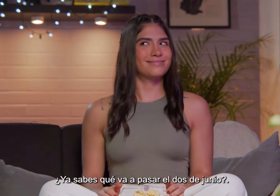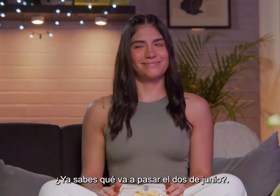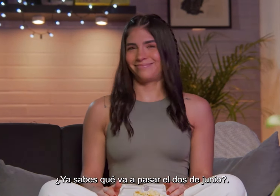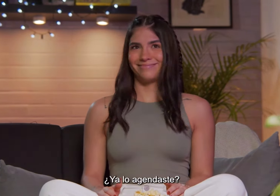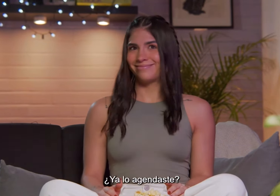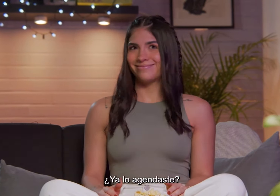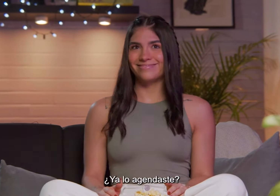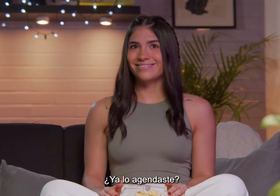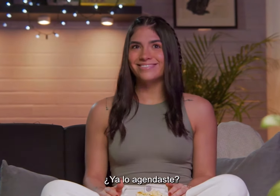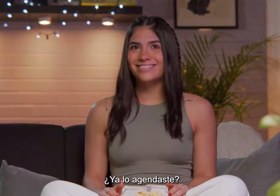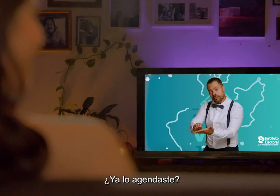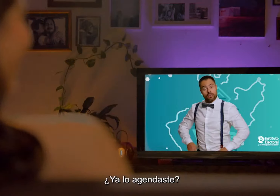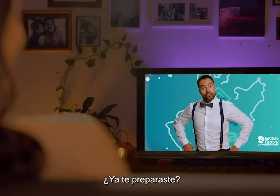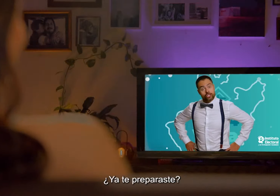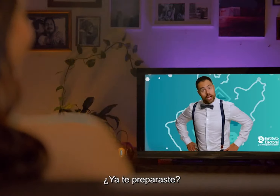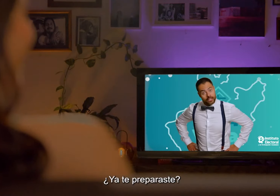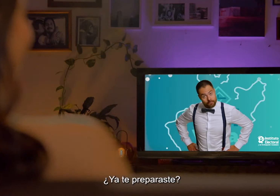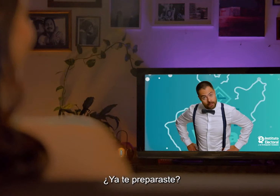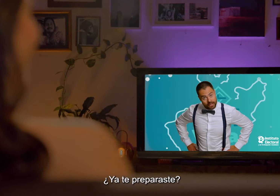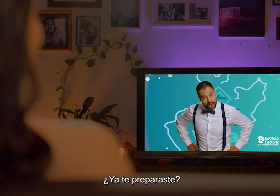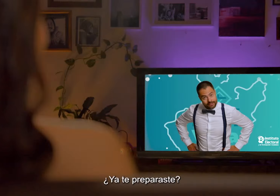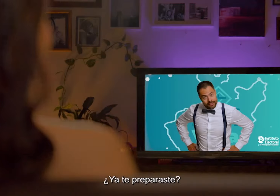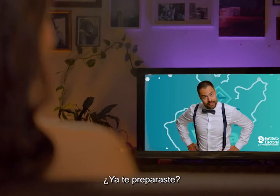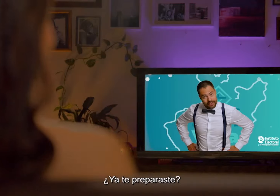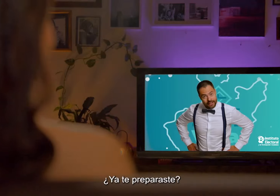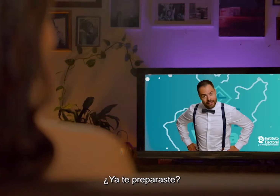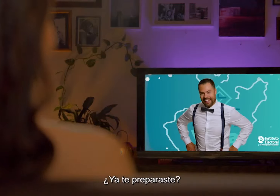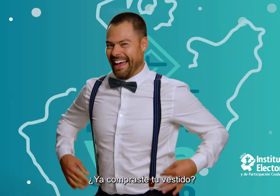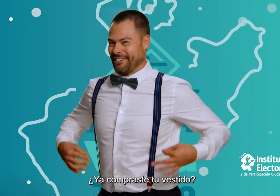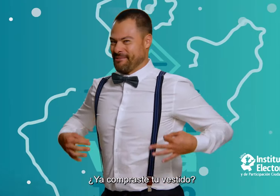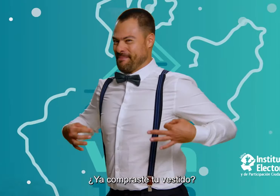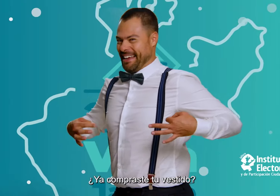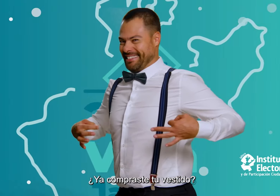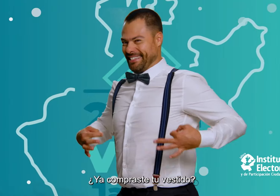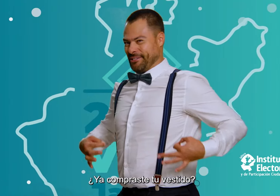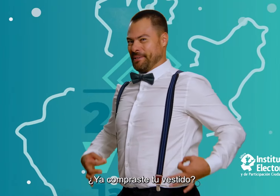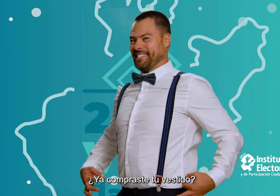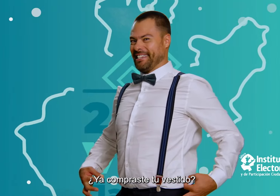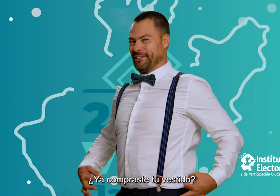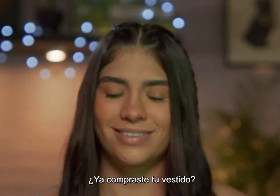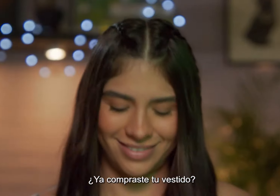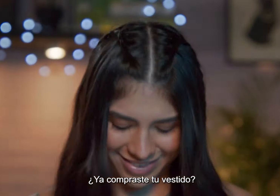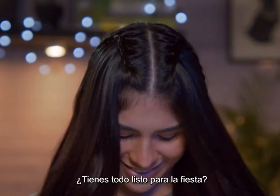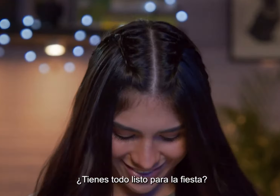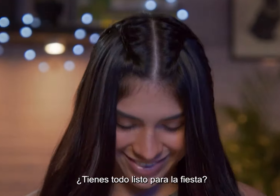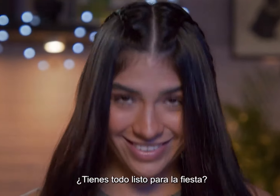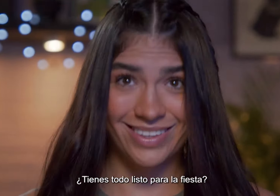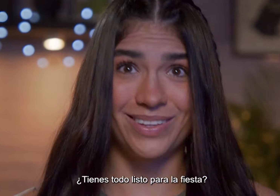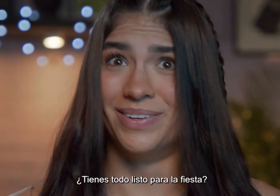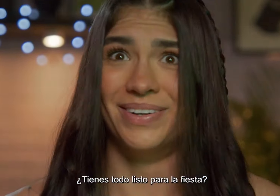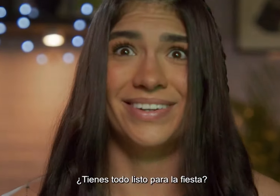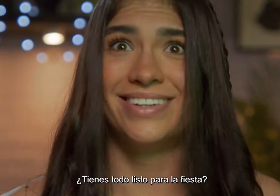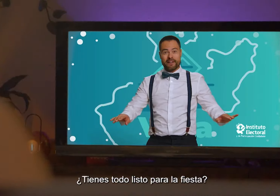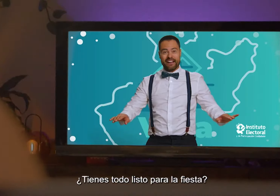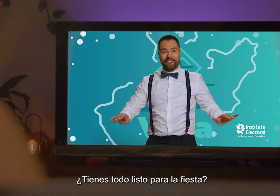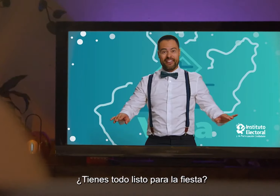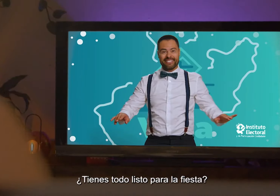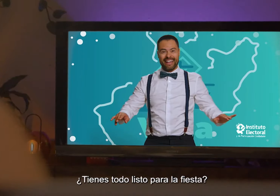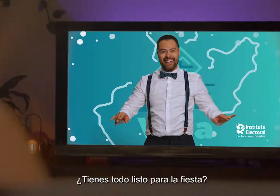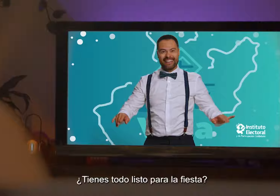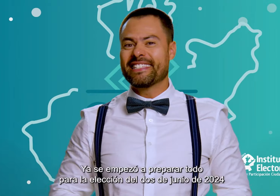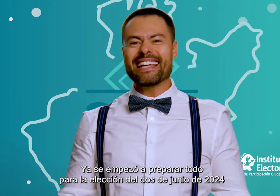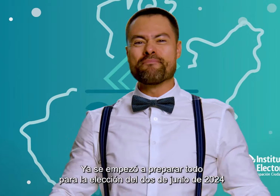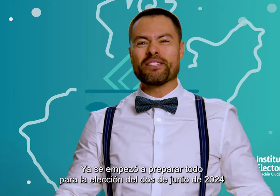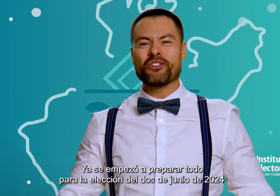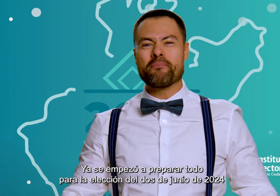junio ya lo agendaste ya te preparaste la compraste tu vestido tienes todo listo para la